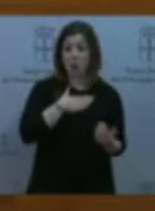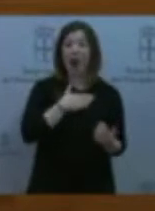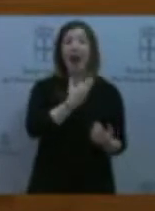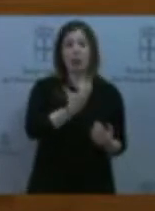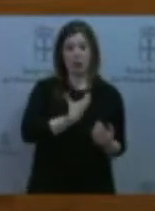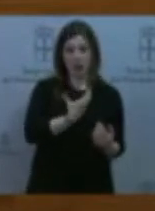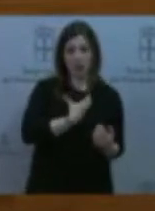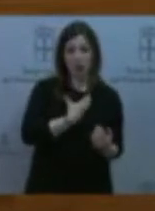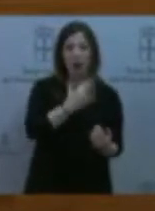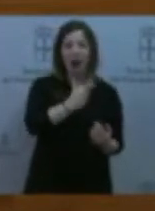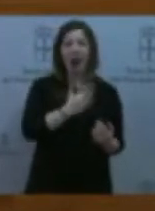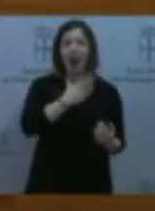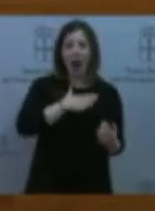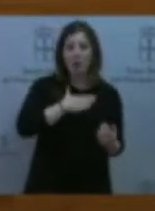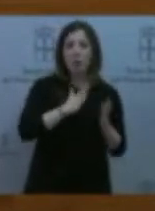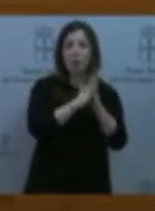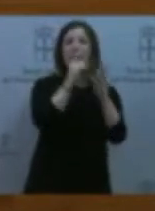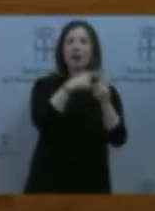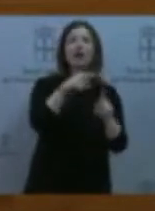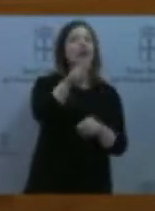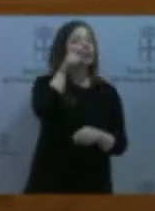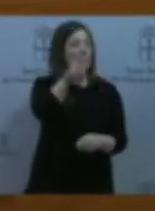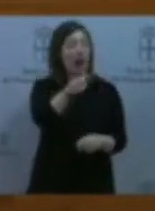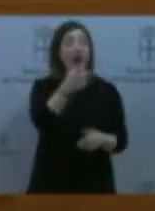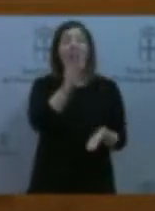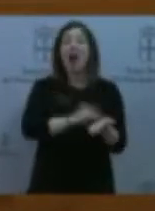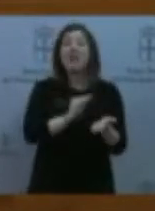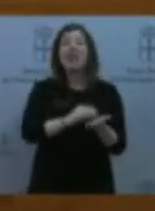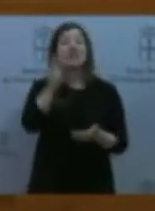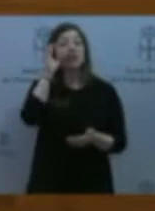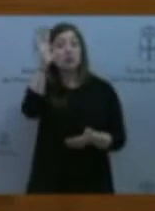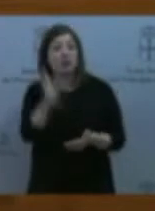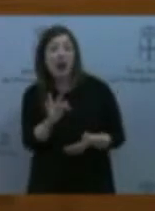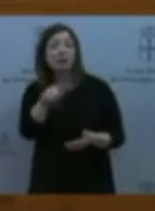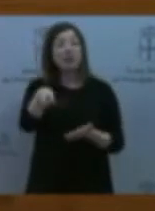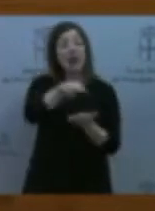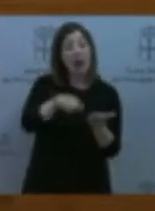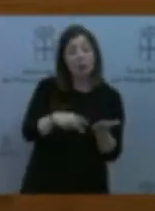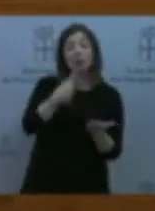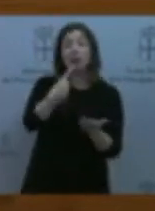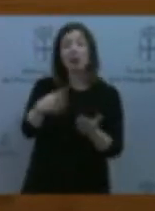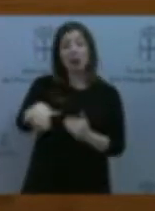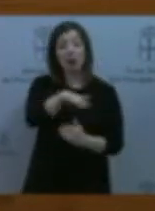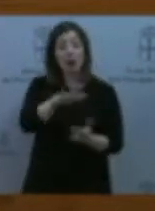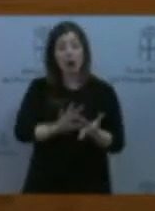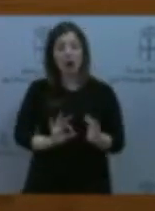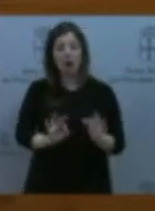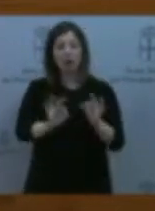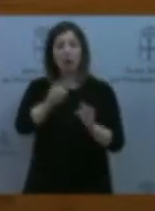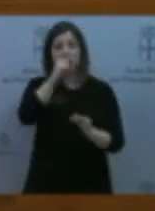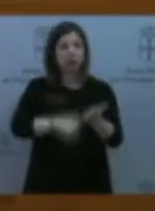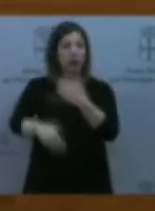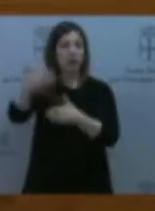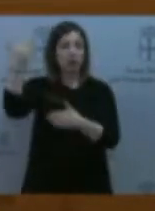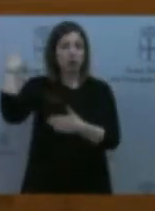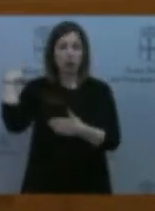también se escucha y se lee decir que en un lugar concreto hace no sé cuánto tiempo que se desbroza o que no se desbroza, yo